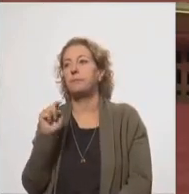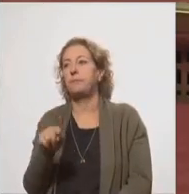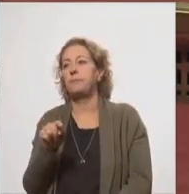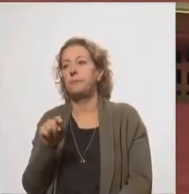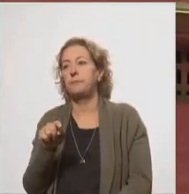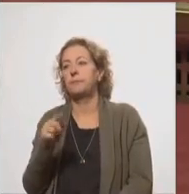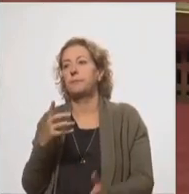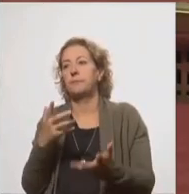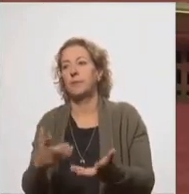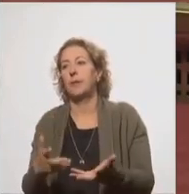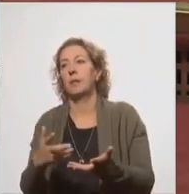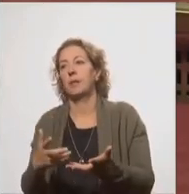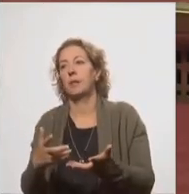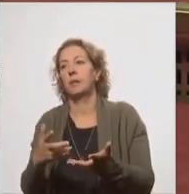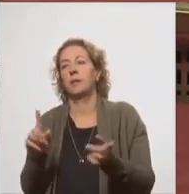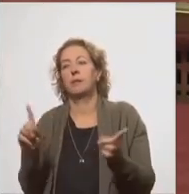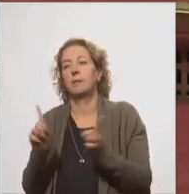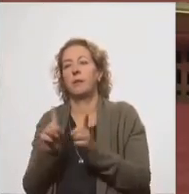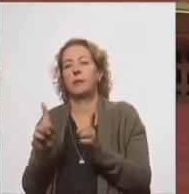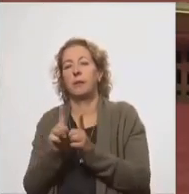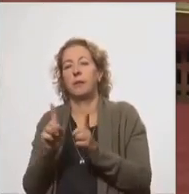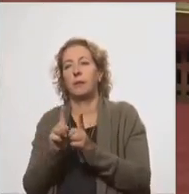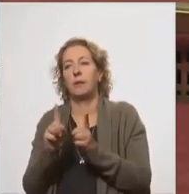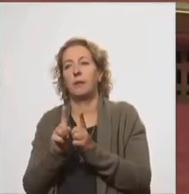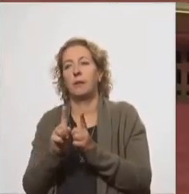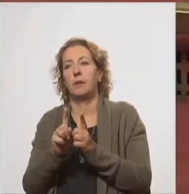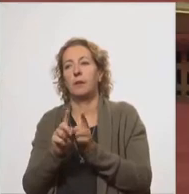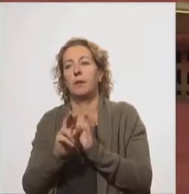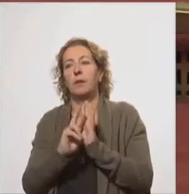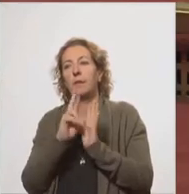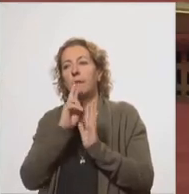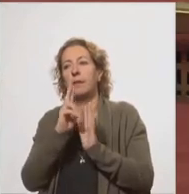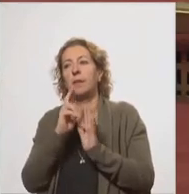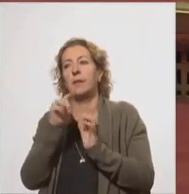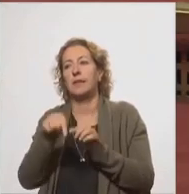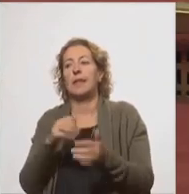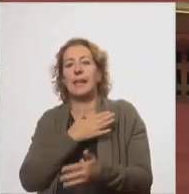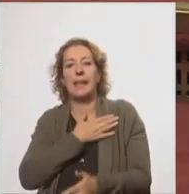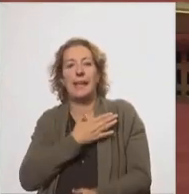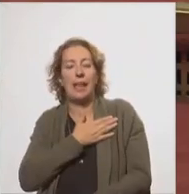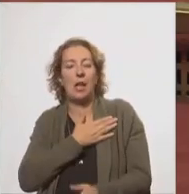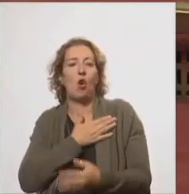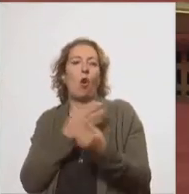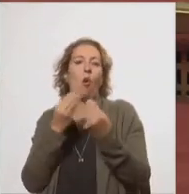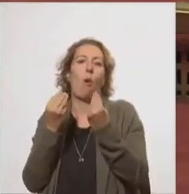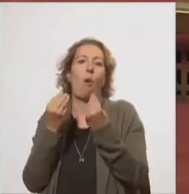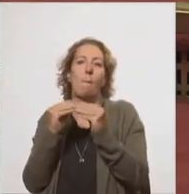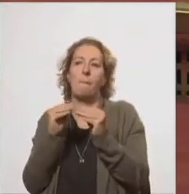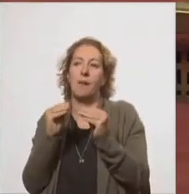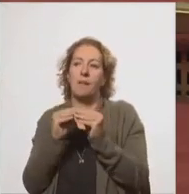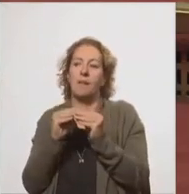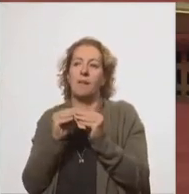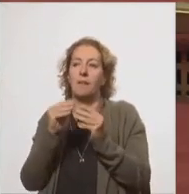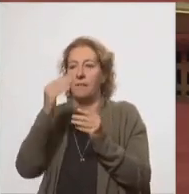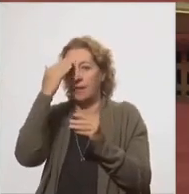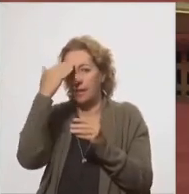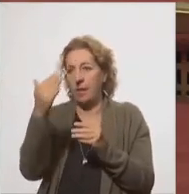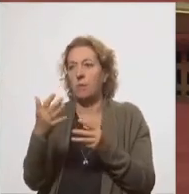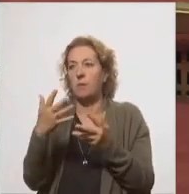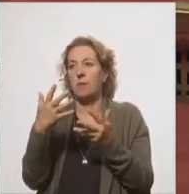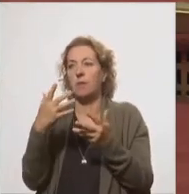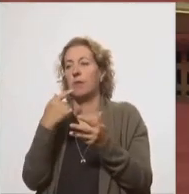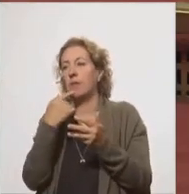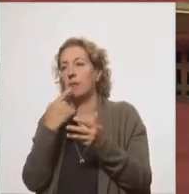quiero hacer una breve referencia a estas queridas compañeras que la bancada del Frente Amplio